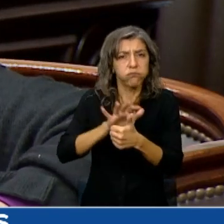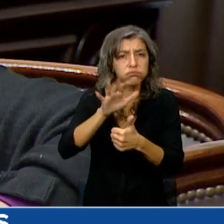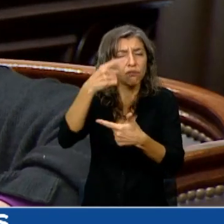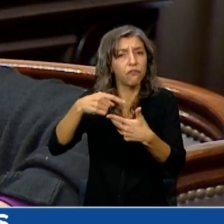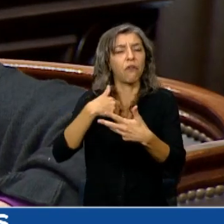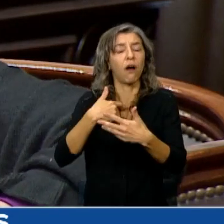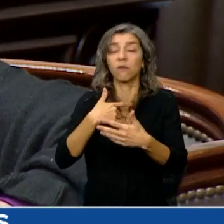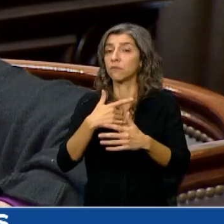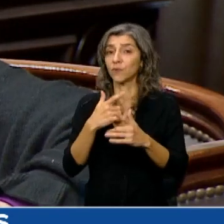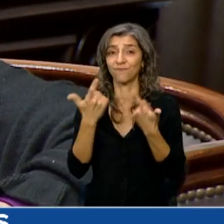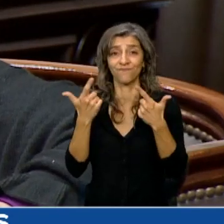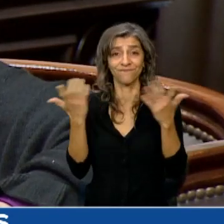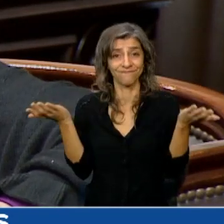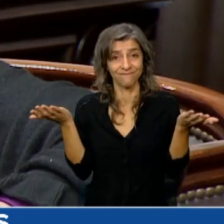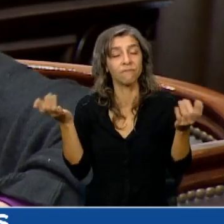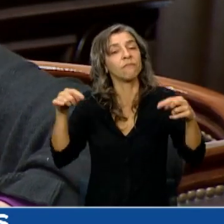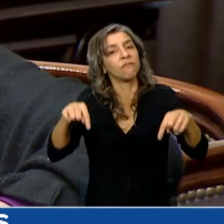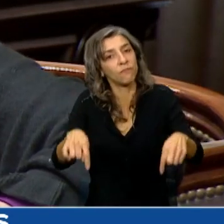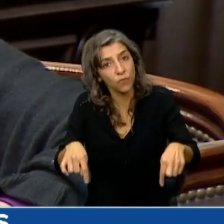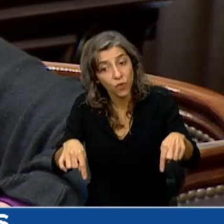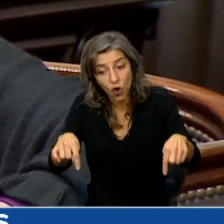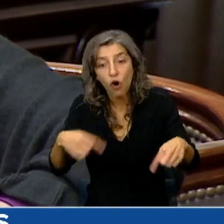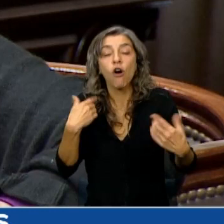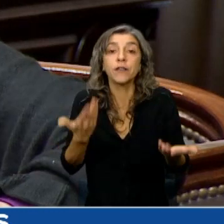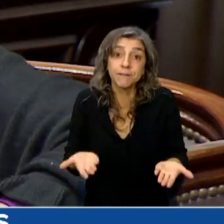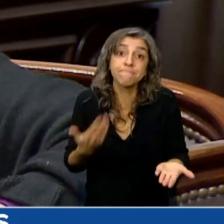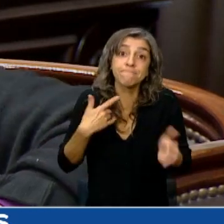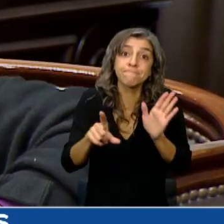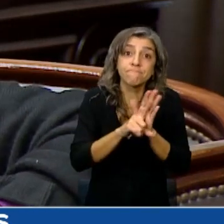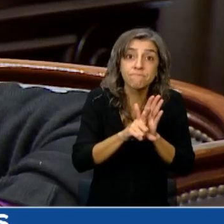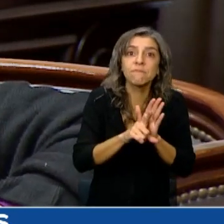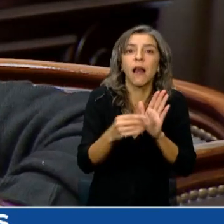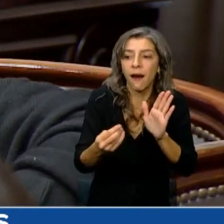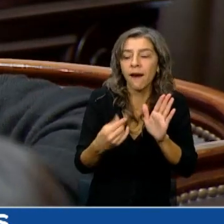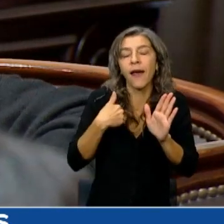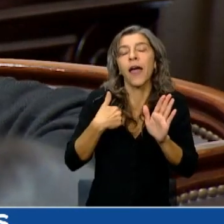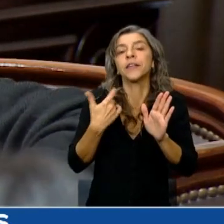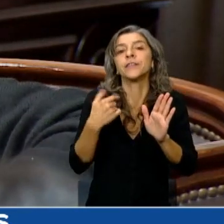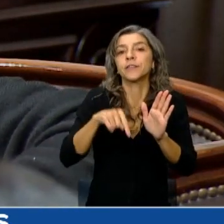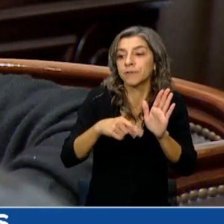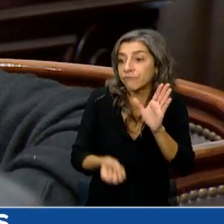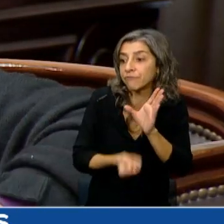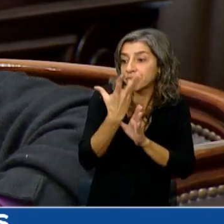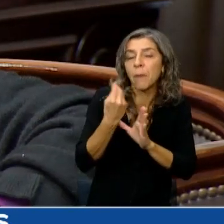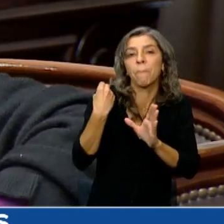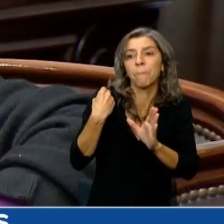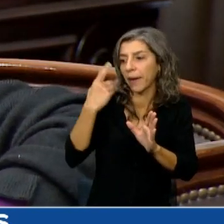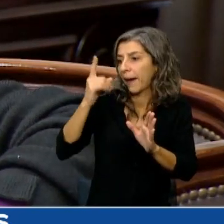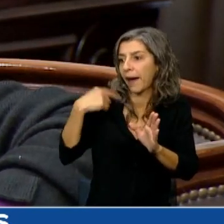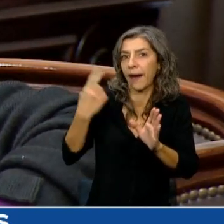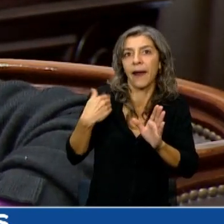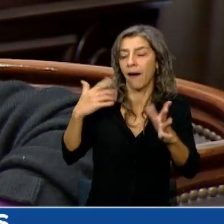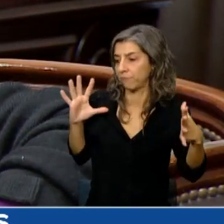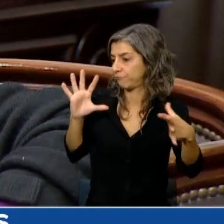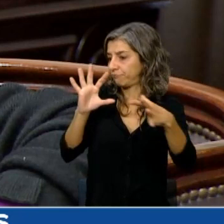venimos a tratar en el día de hoy, de alguna manera, es recepcionar el derecho comparado, que también existe, y es interesante que